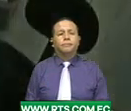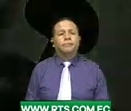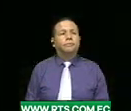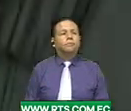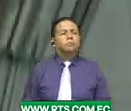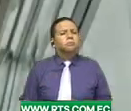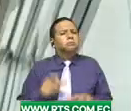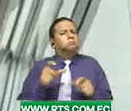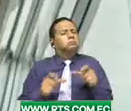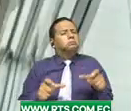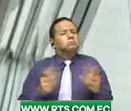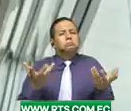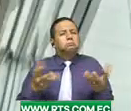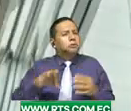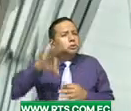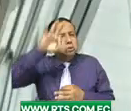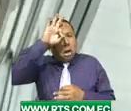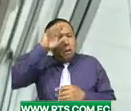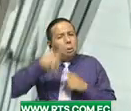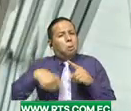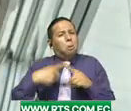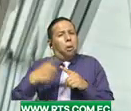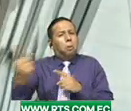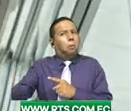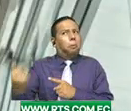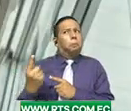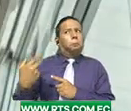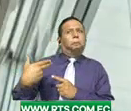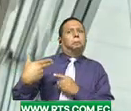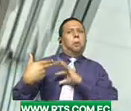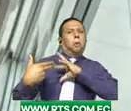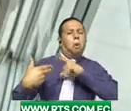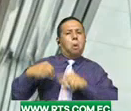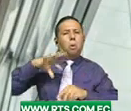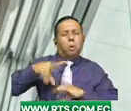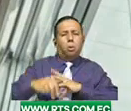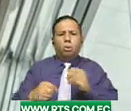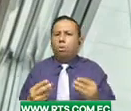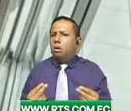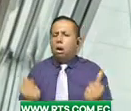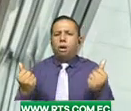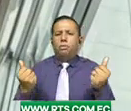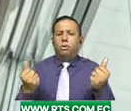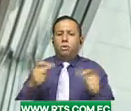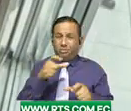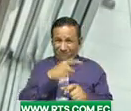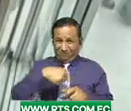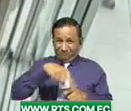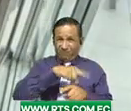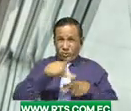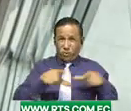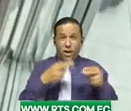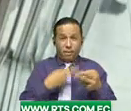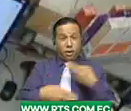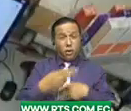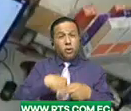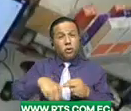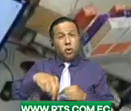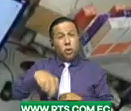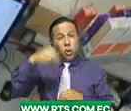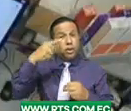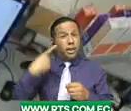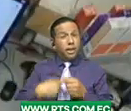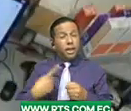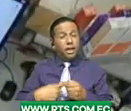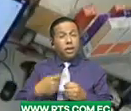Nadie sabe cuándo la delincuencia va a aparecer, mejor dicho, llega el rato menos esperado. Los empleados de una farmacia ubicada en el norte de Quito fueron víctimas